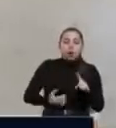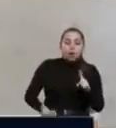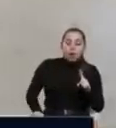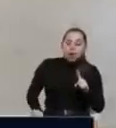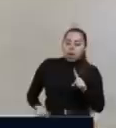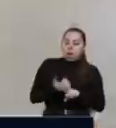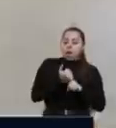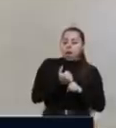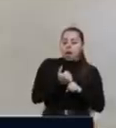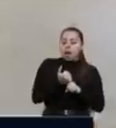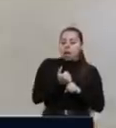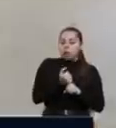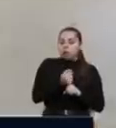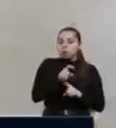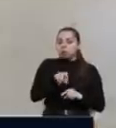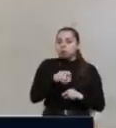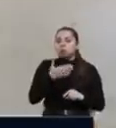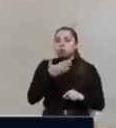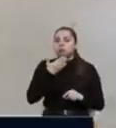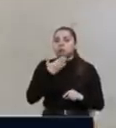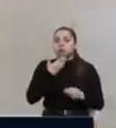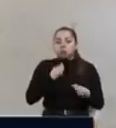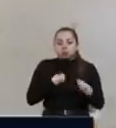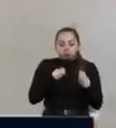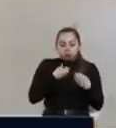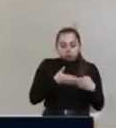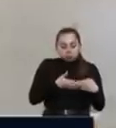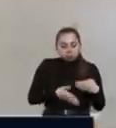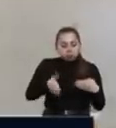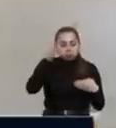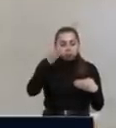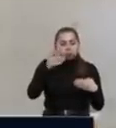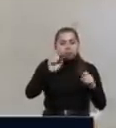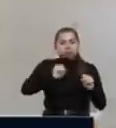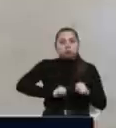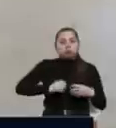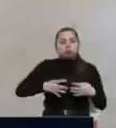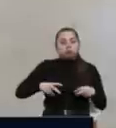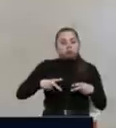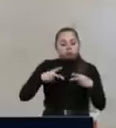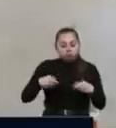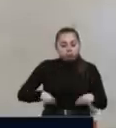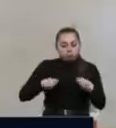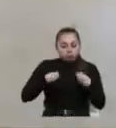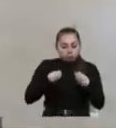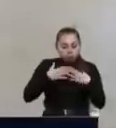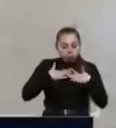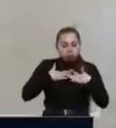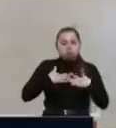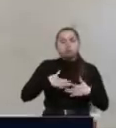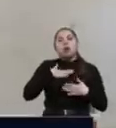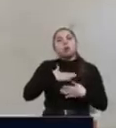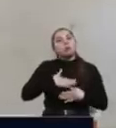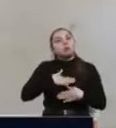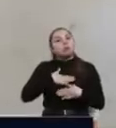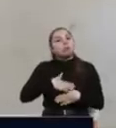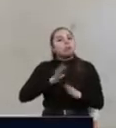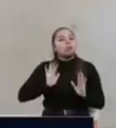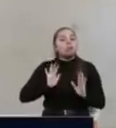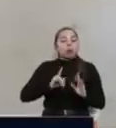obtener lo necesario para su subsistencia, para vivir con tranquilidad, y